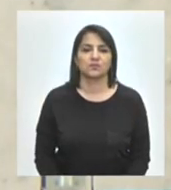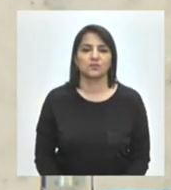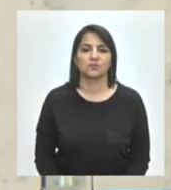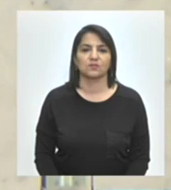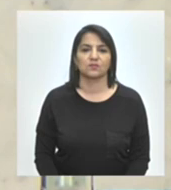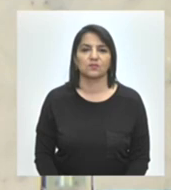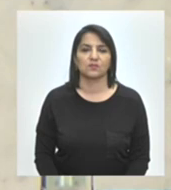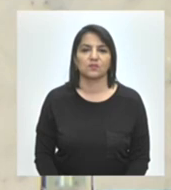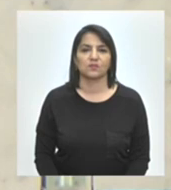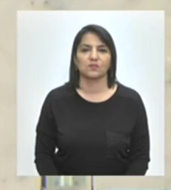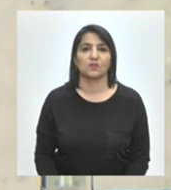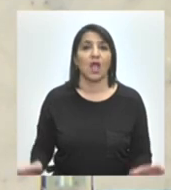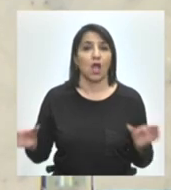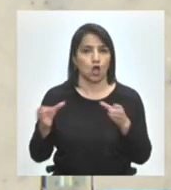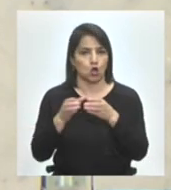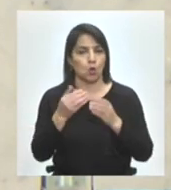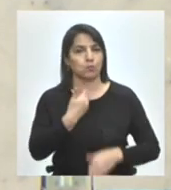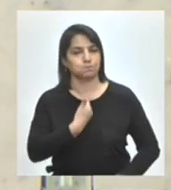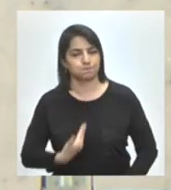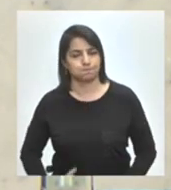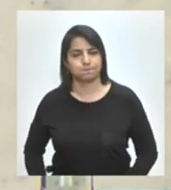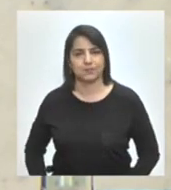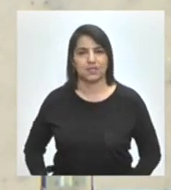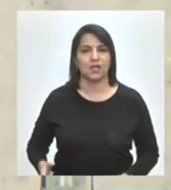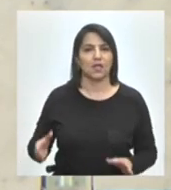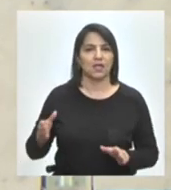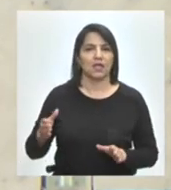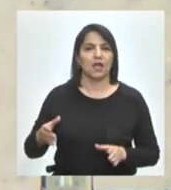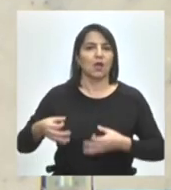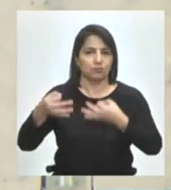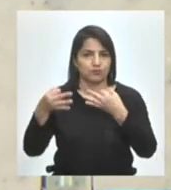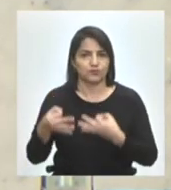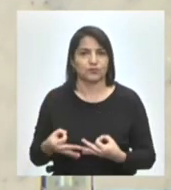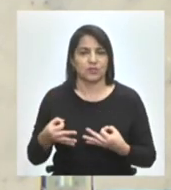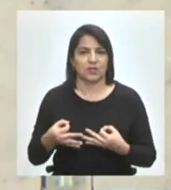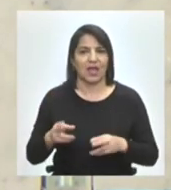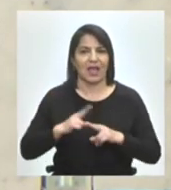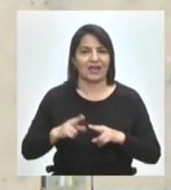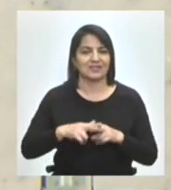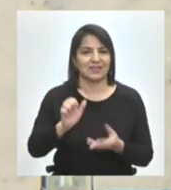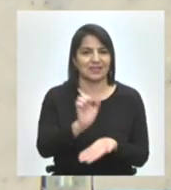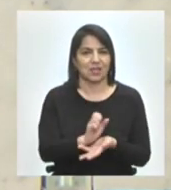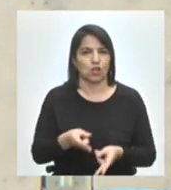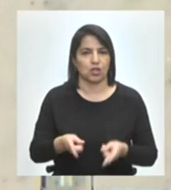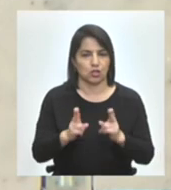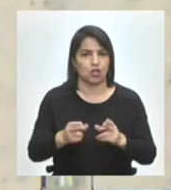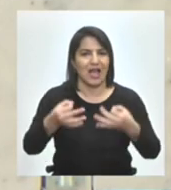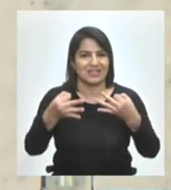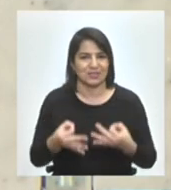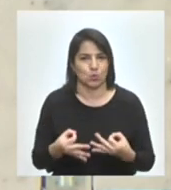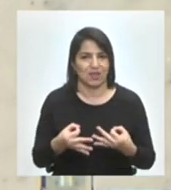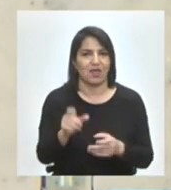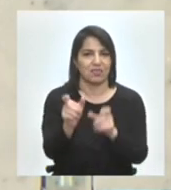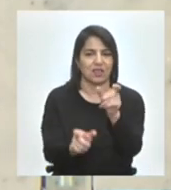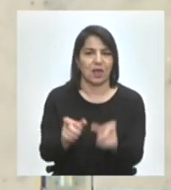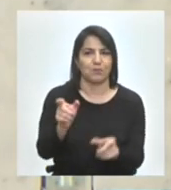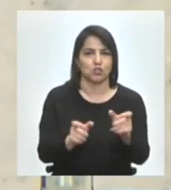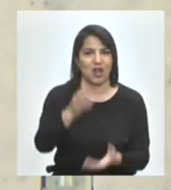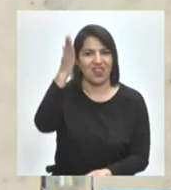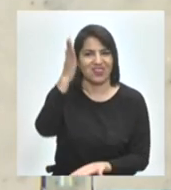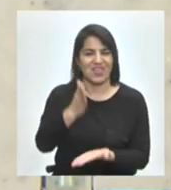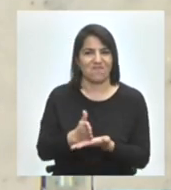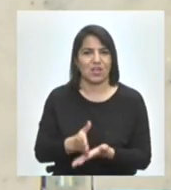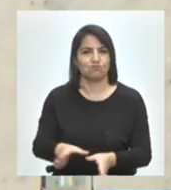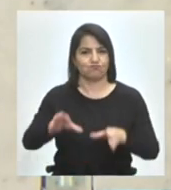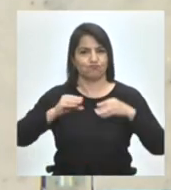Y al oficialismo con convicción les digo que aplicar el Estado de Derecho y garantizar la seguridad de las personas es un deber del